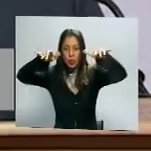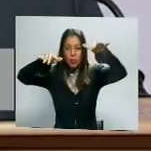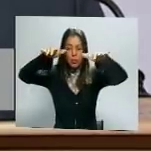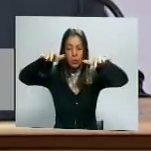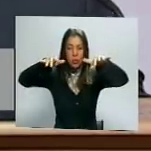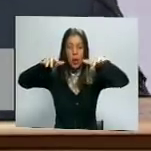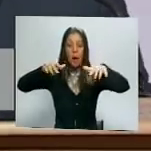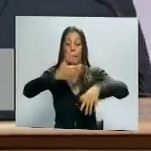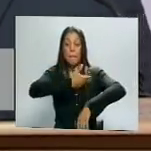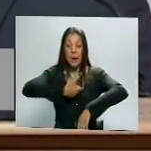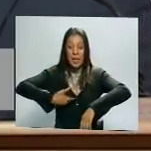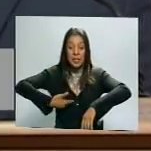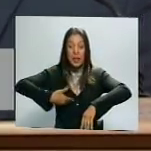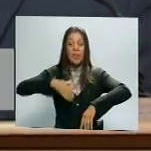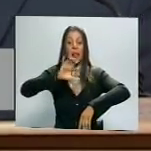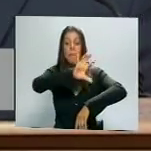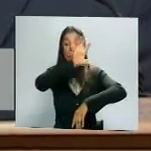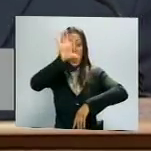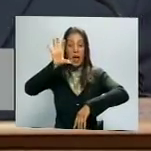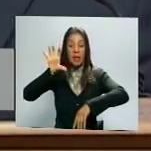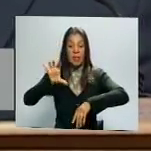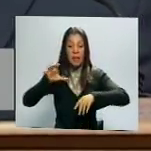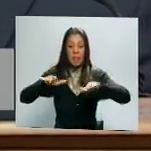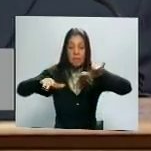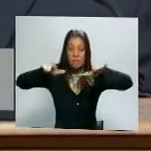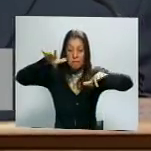como presidente, pone